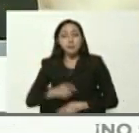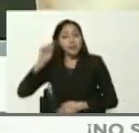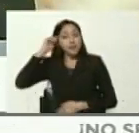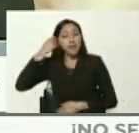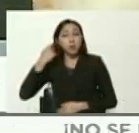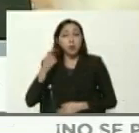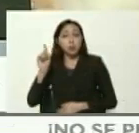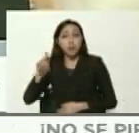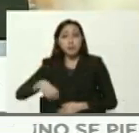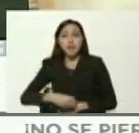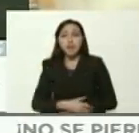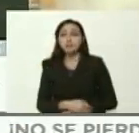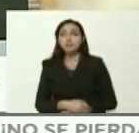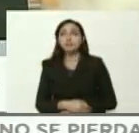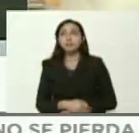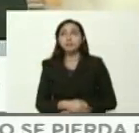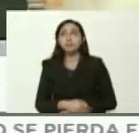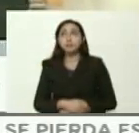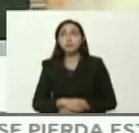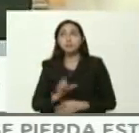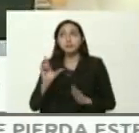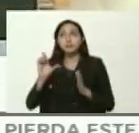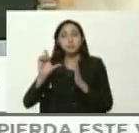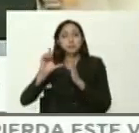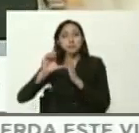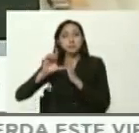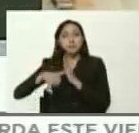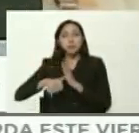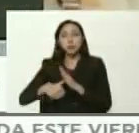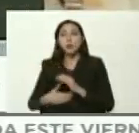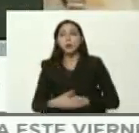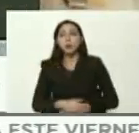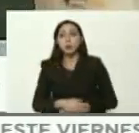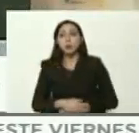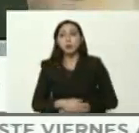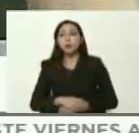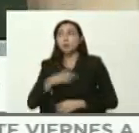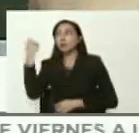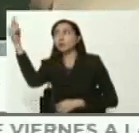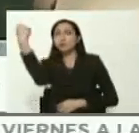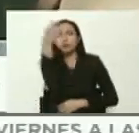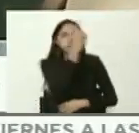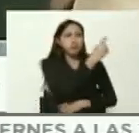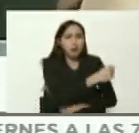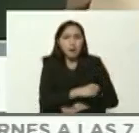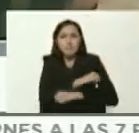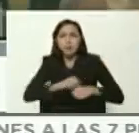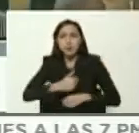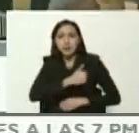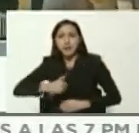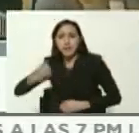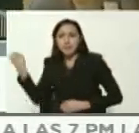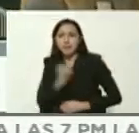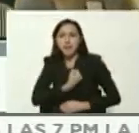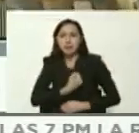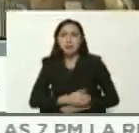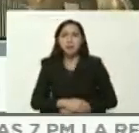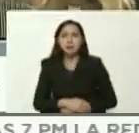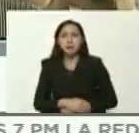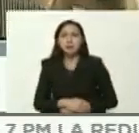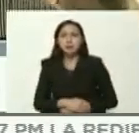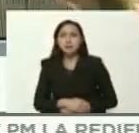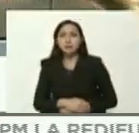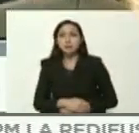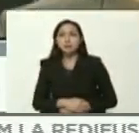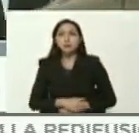Recuerdo que después de los drones y el bombazo para matarme que ordenó